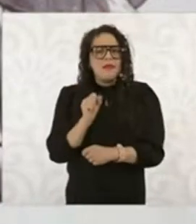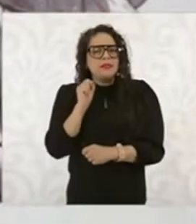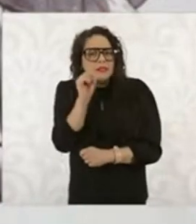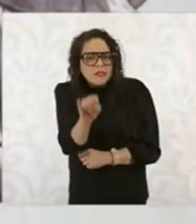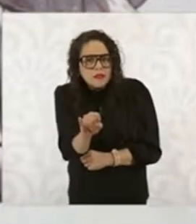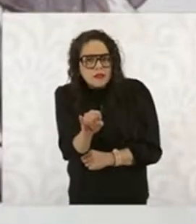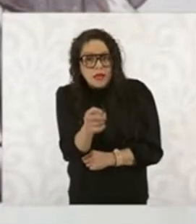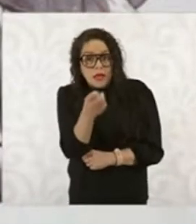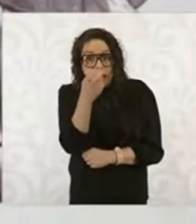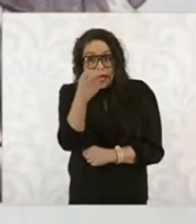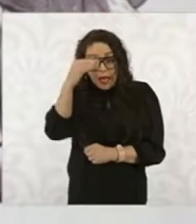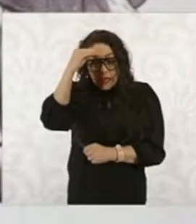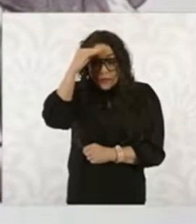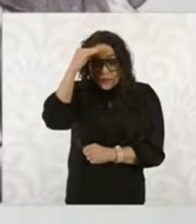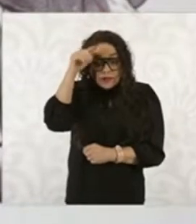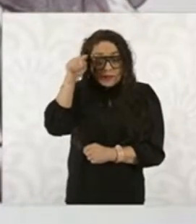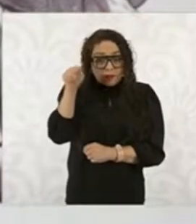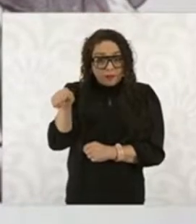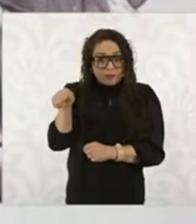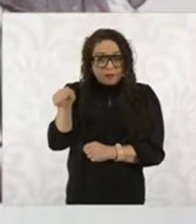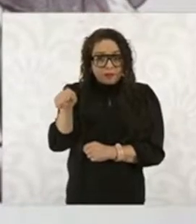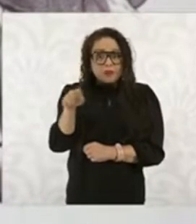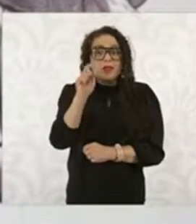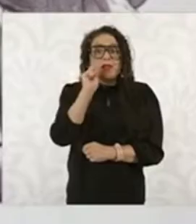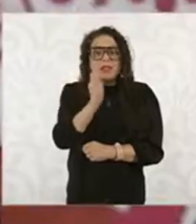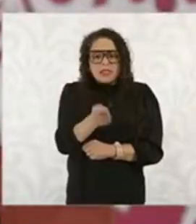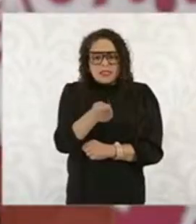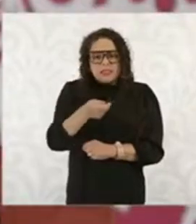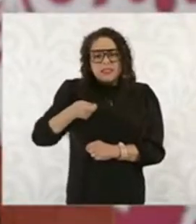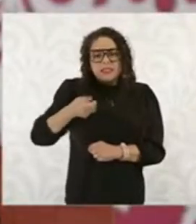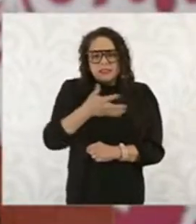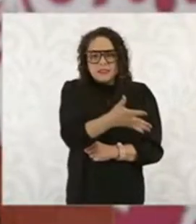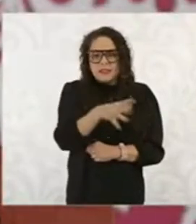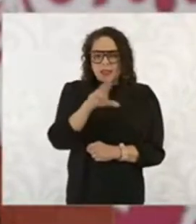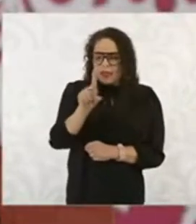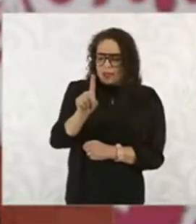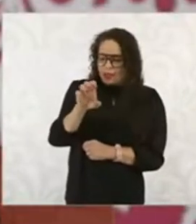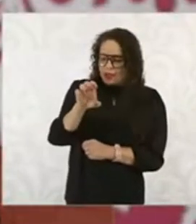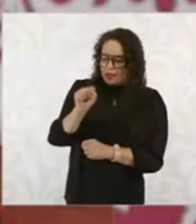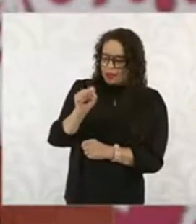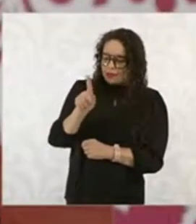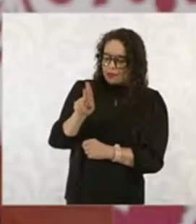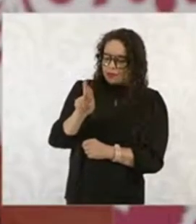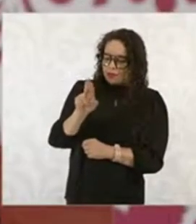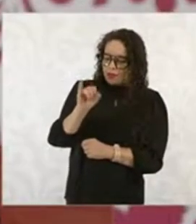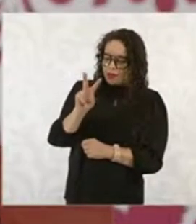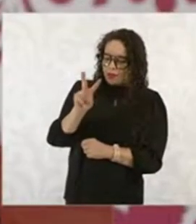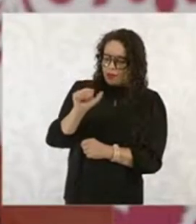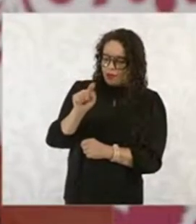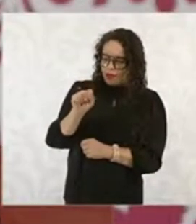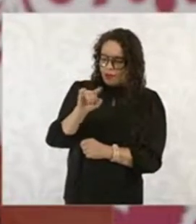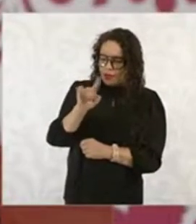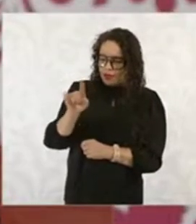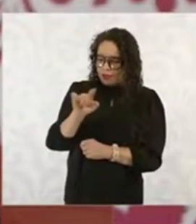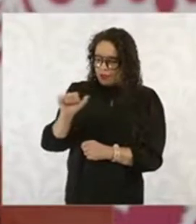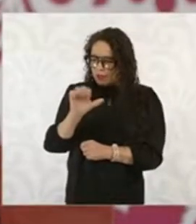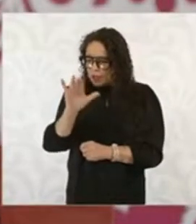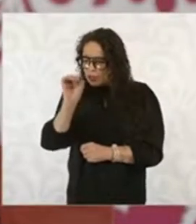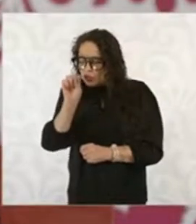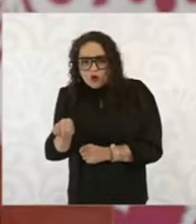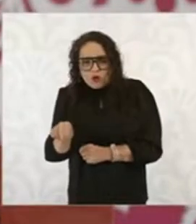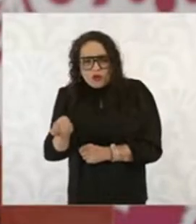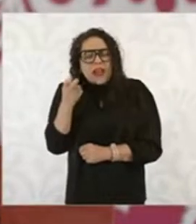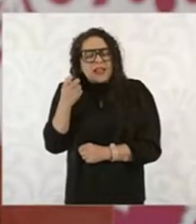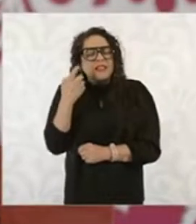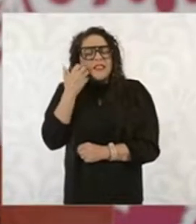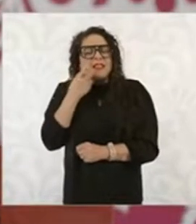una desprivatización del agua, porque estaba concesionado para privados y se recupera un volumen